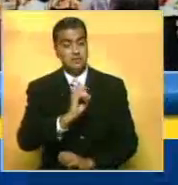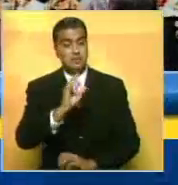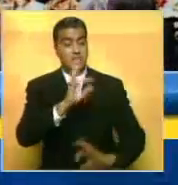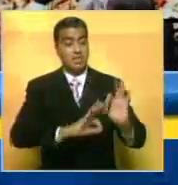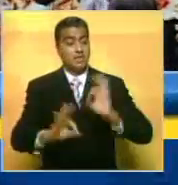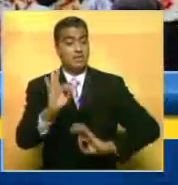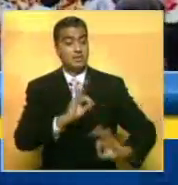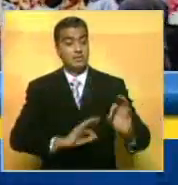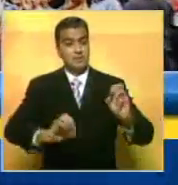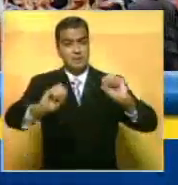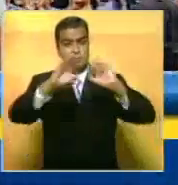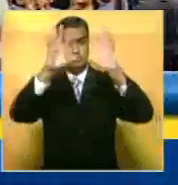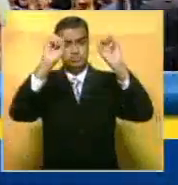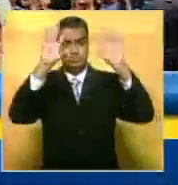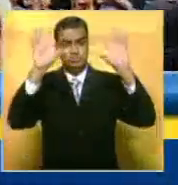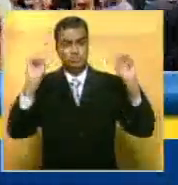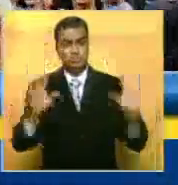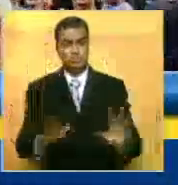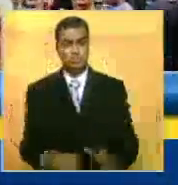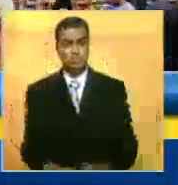de este encendido de luces.